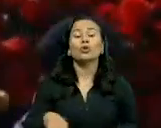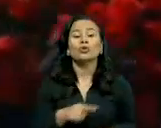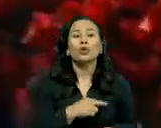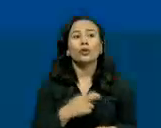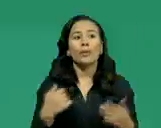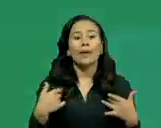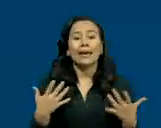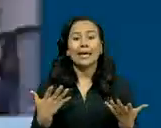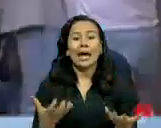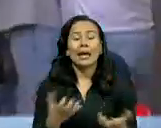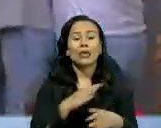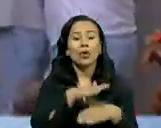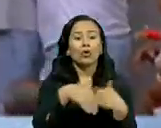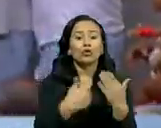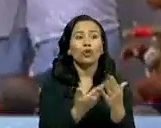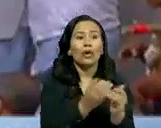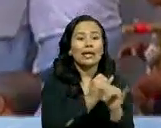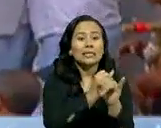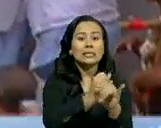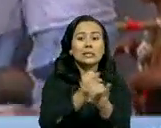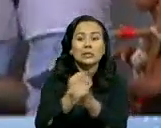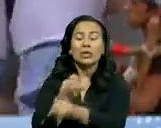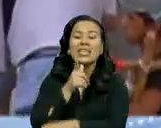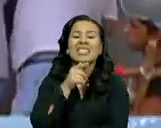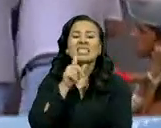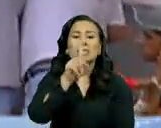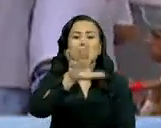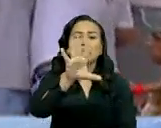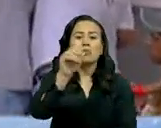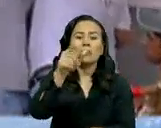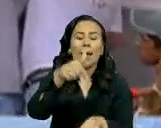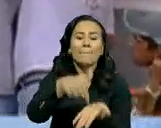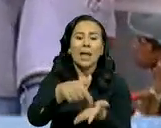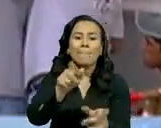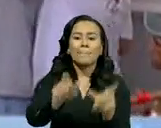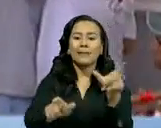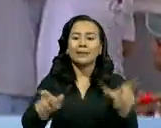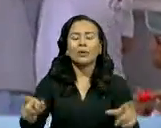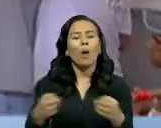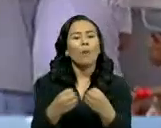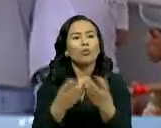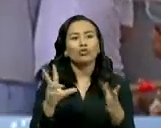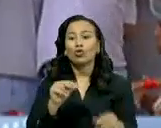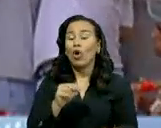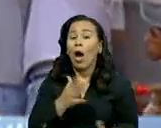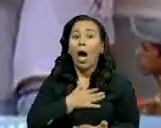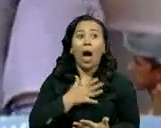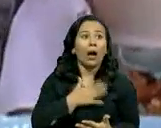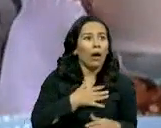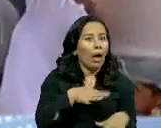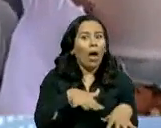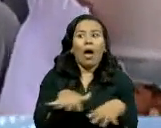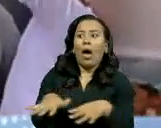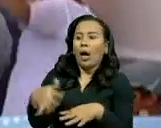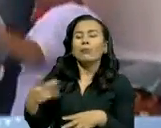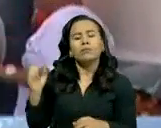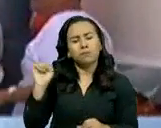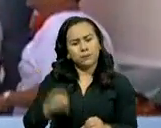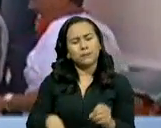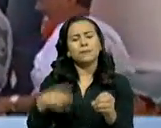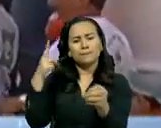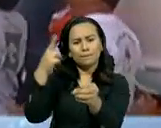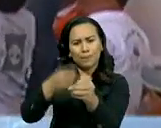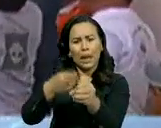las instituciones de hablar de 150 mil personas para que muchos no se escandalicen y para que muchos puedan participar de